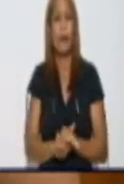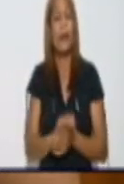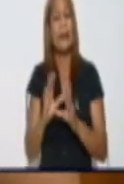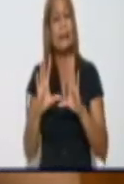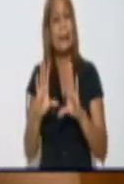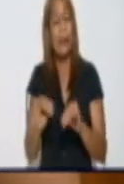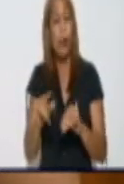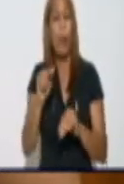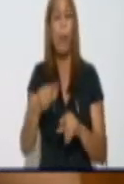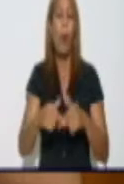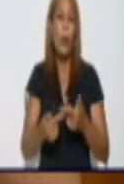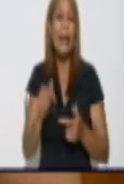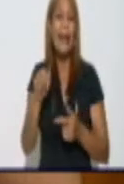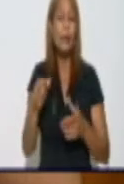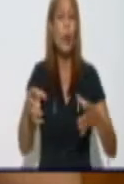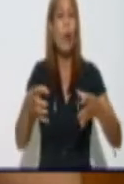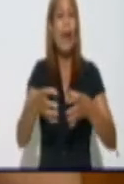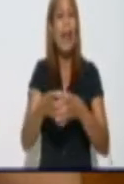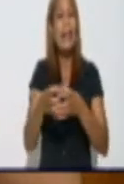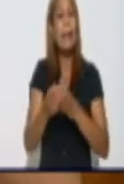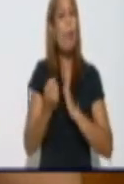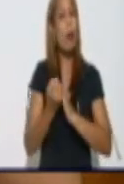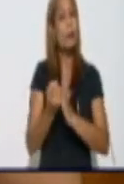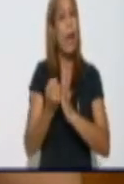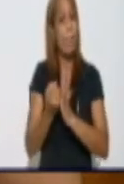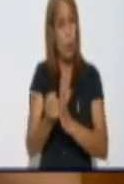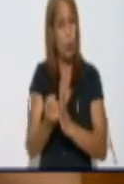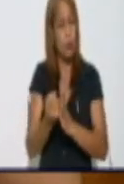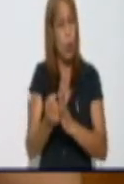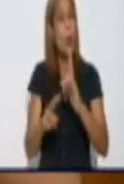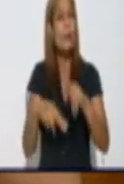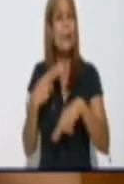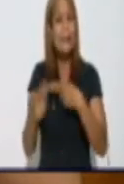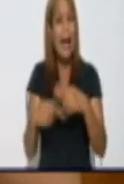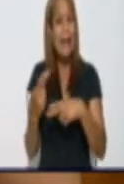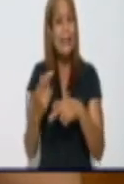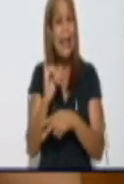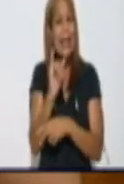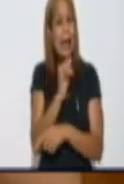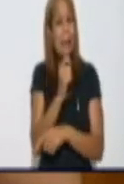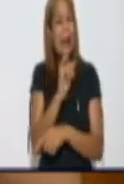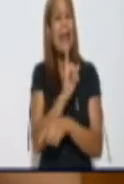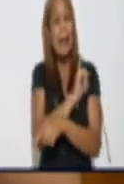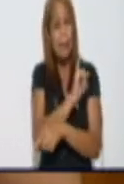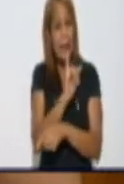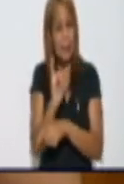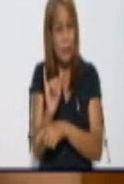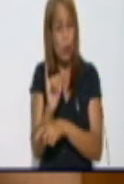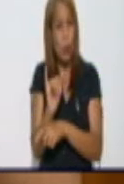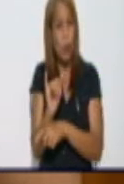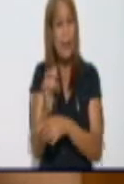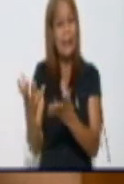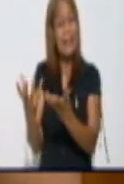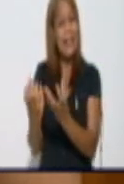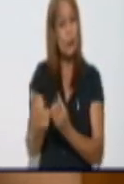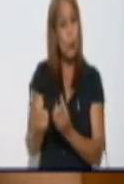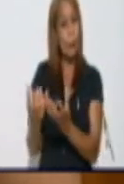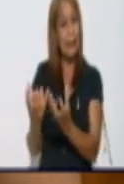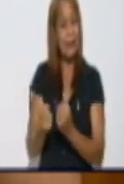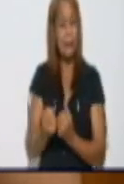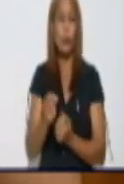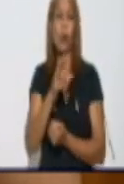equipo de apoyo, porque eso a partir de la inversión se le hizo la red ya de suministro de agua,